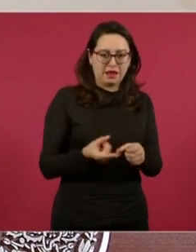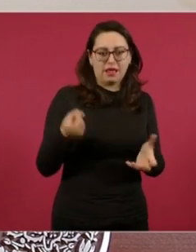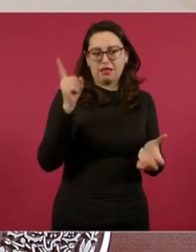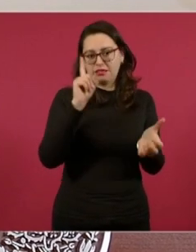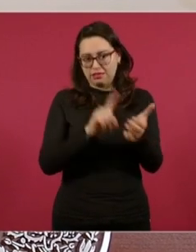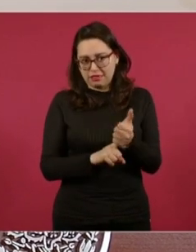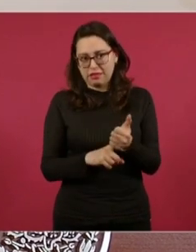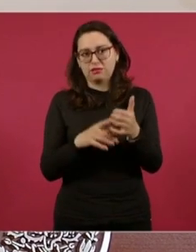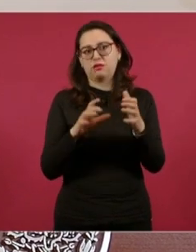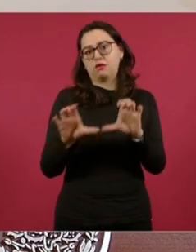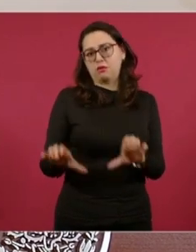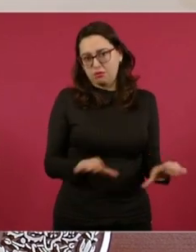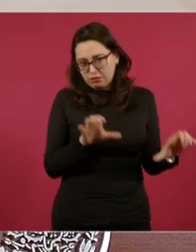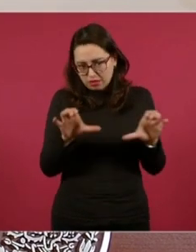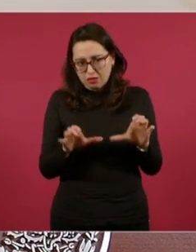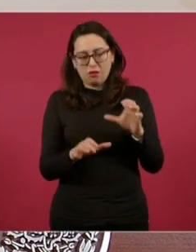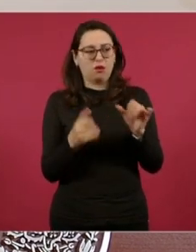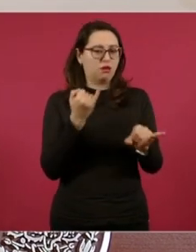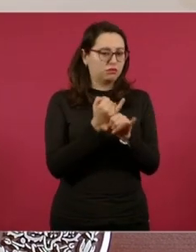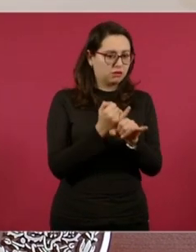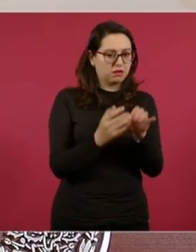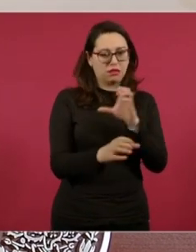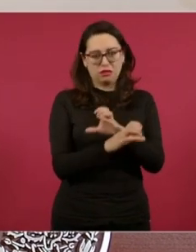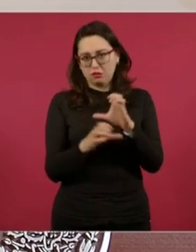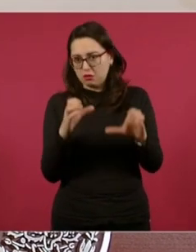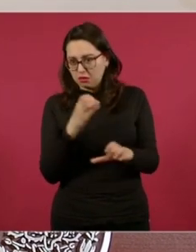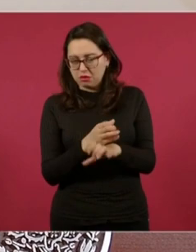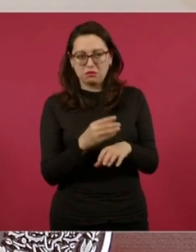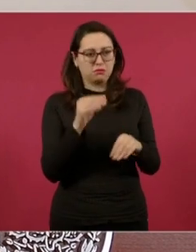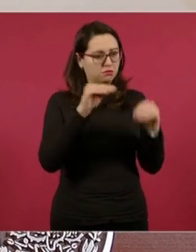El mes próximo van a estar operando todas